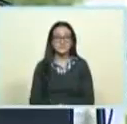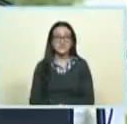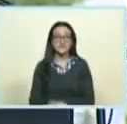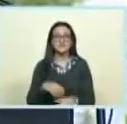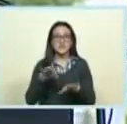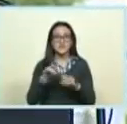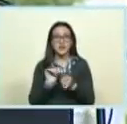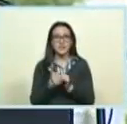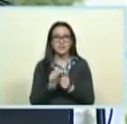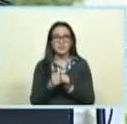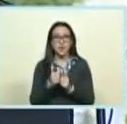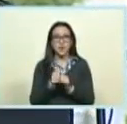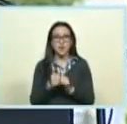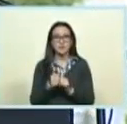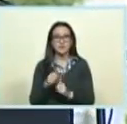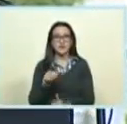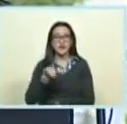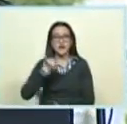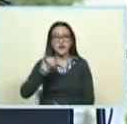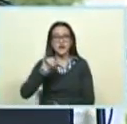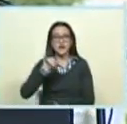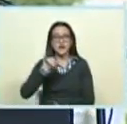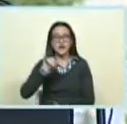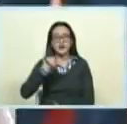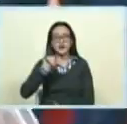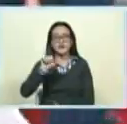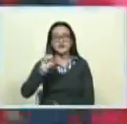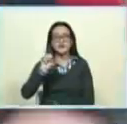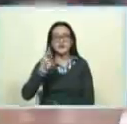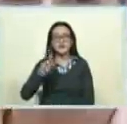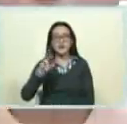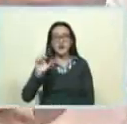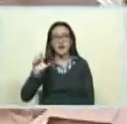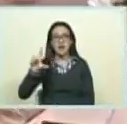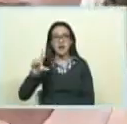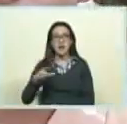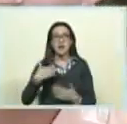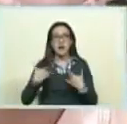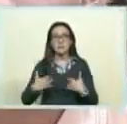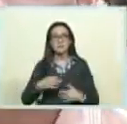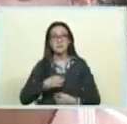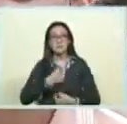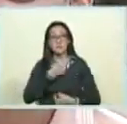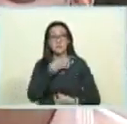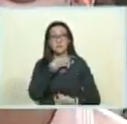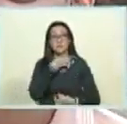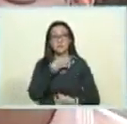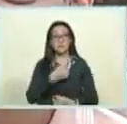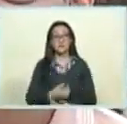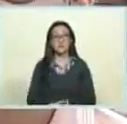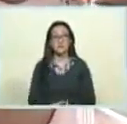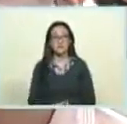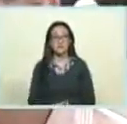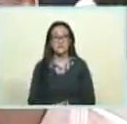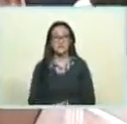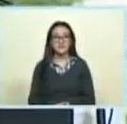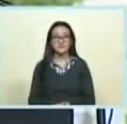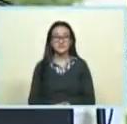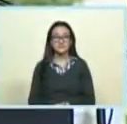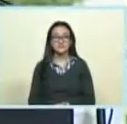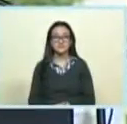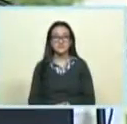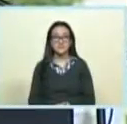Secretaria de Deportes, Israel Quintero, secretario. Con su camisa botonada hasta arriba.